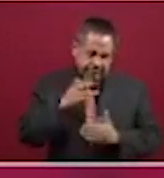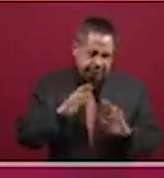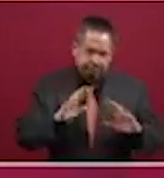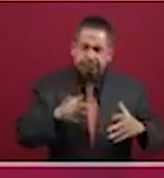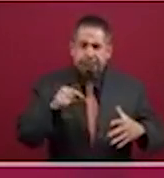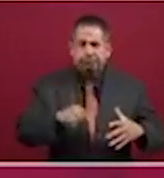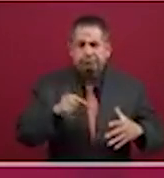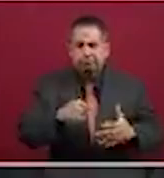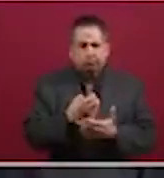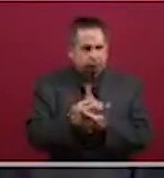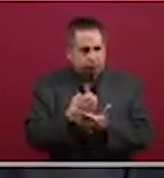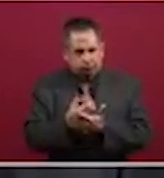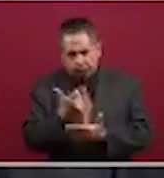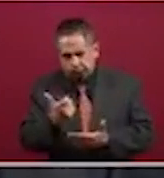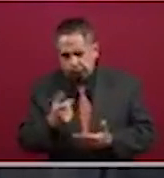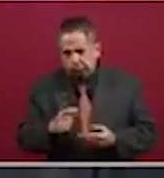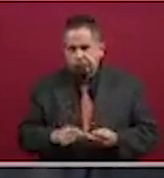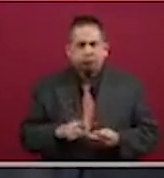economía